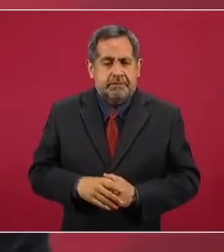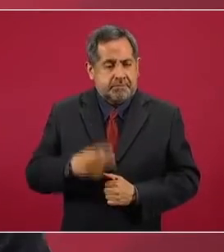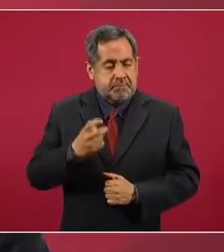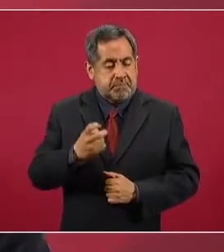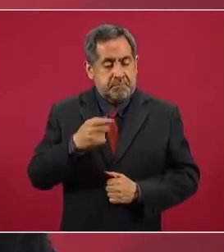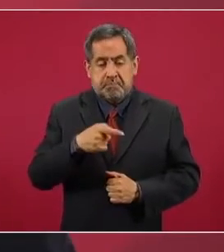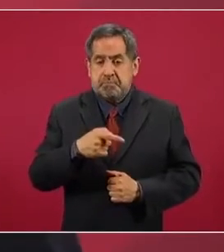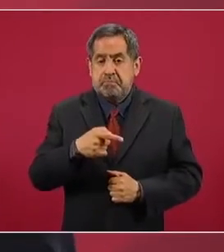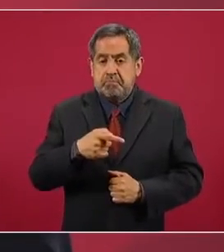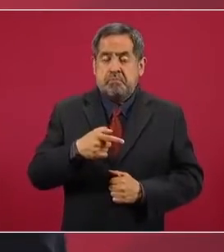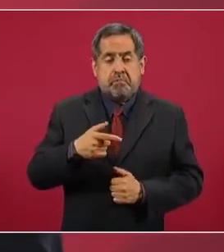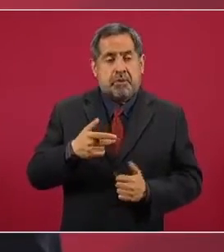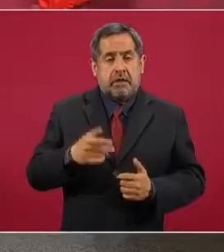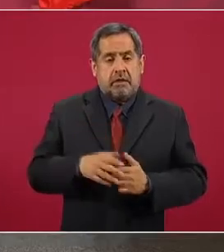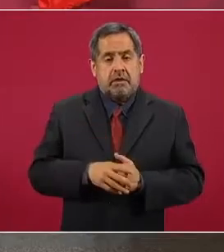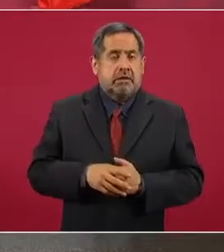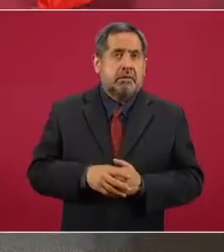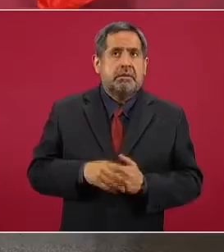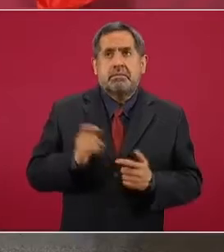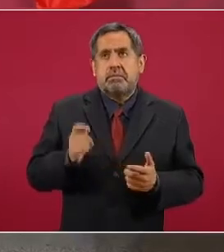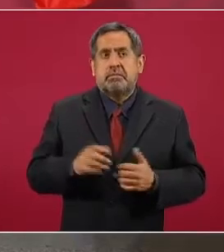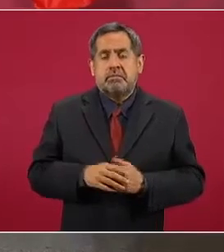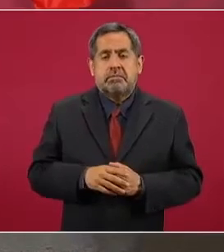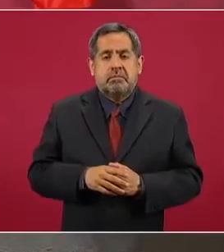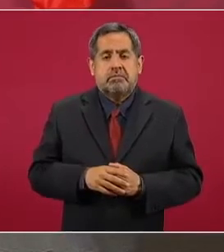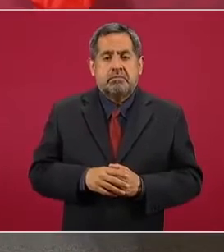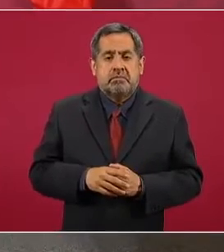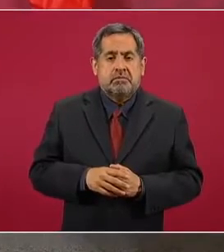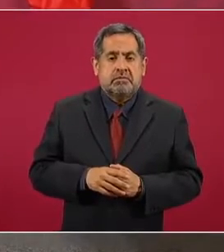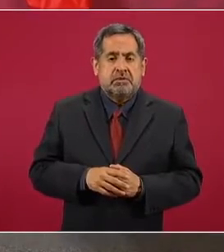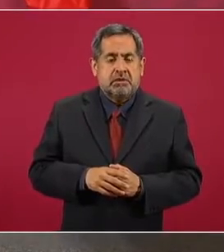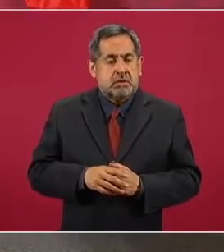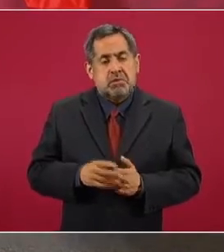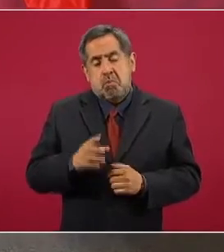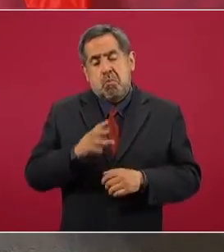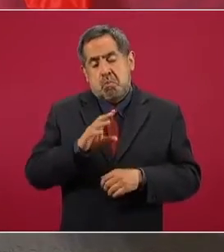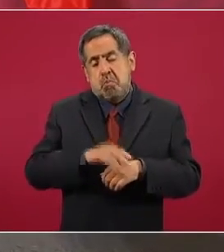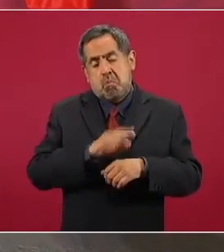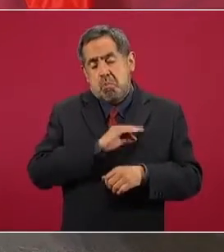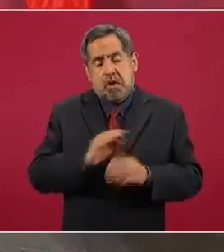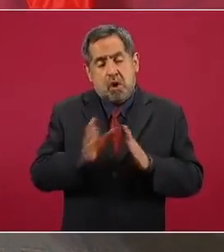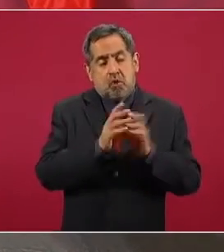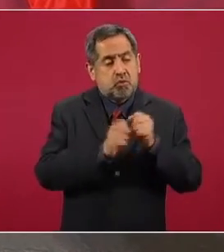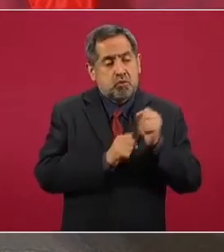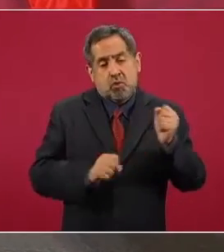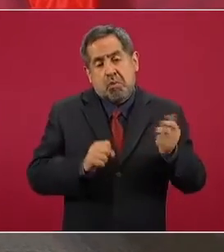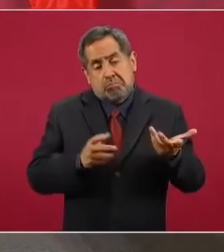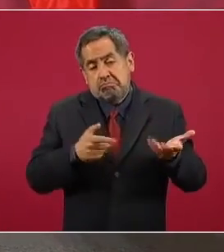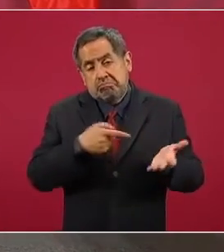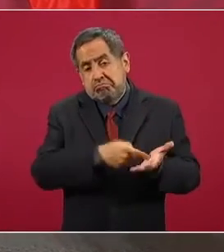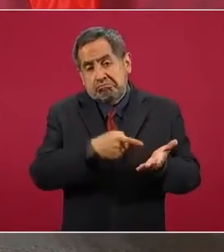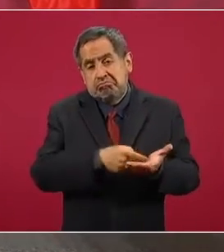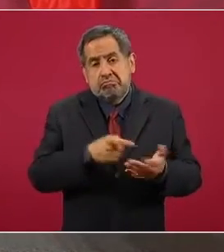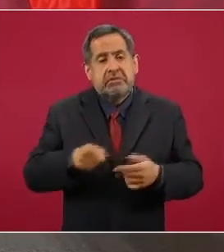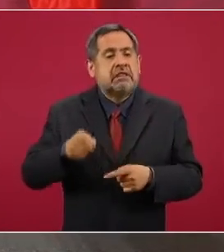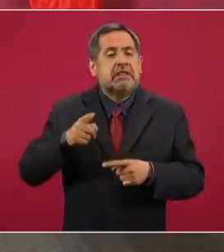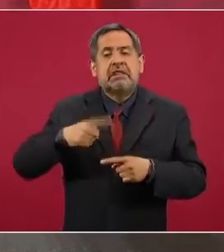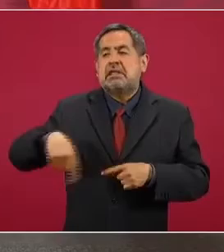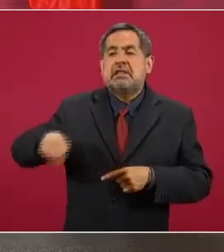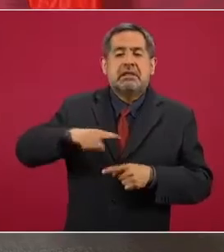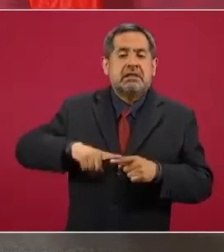eso está, vamos a decir, permitido, lo promovieron